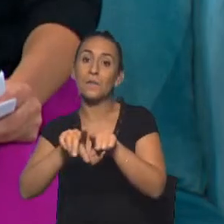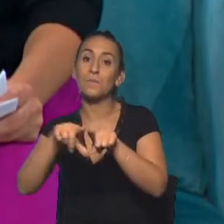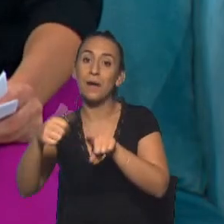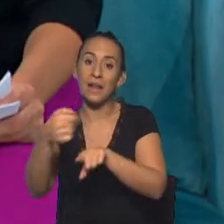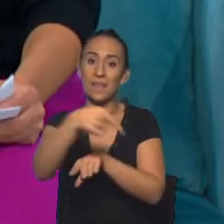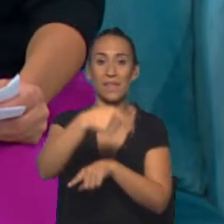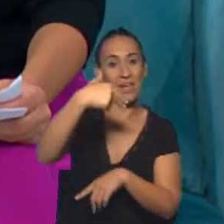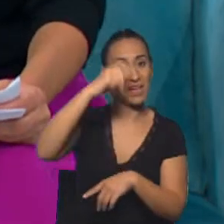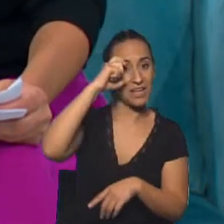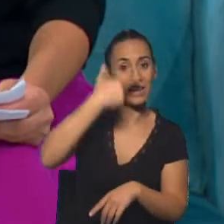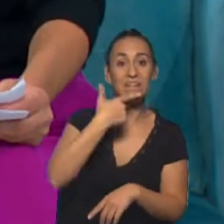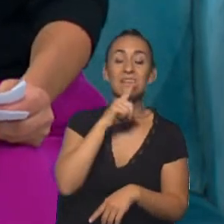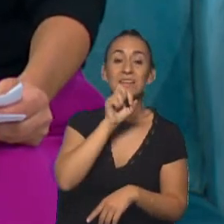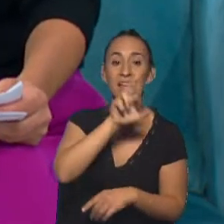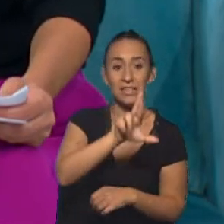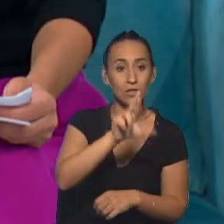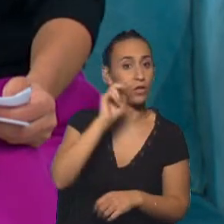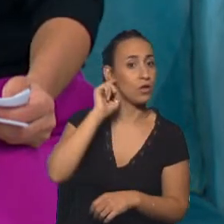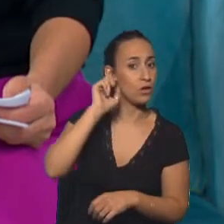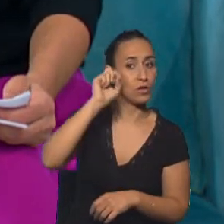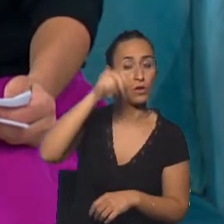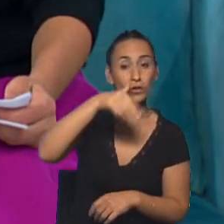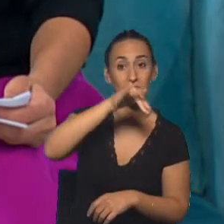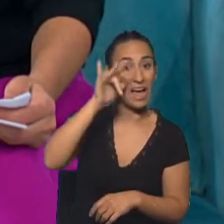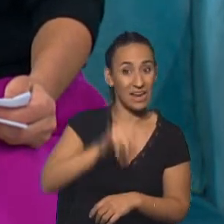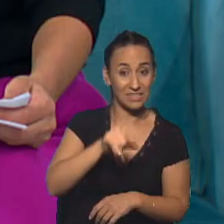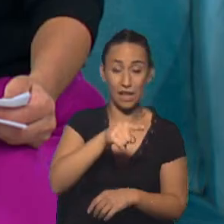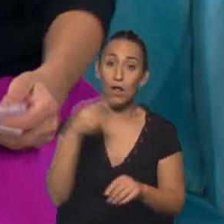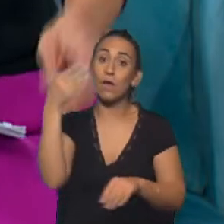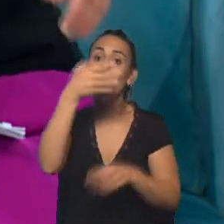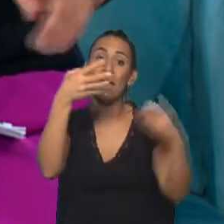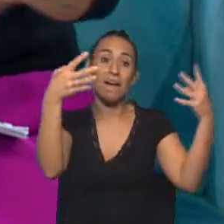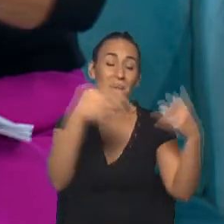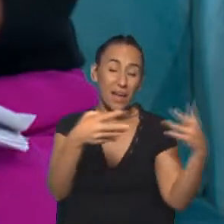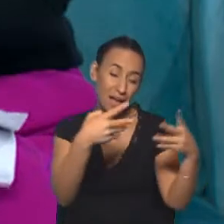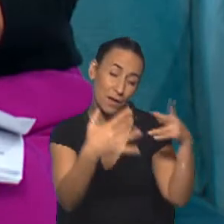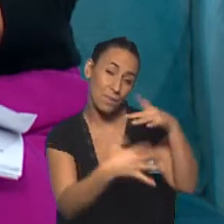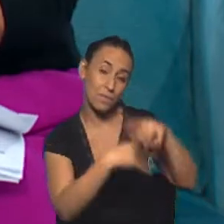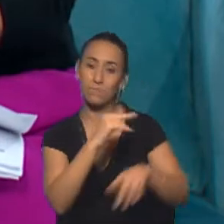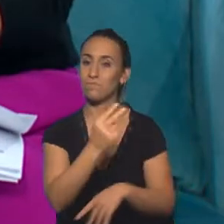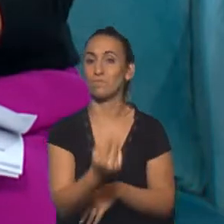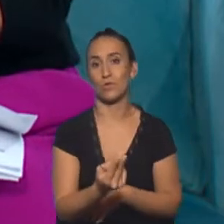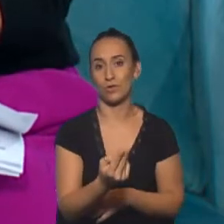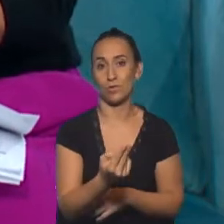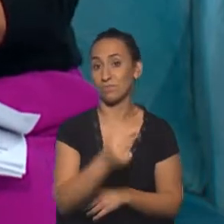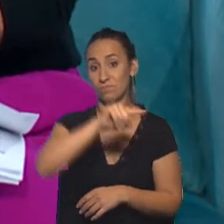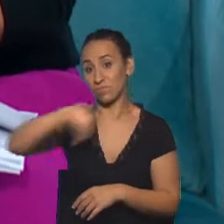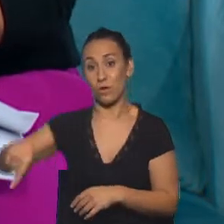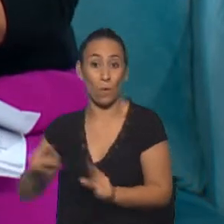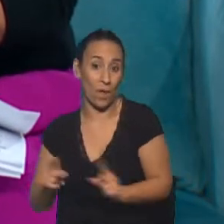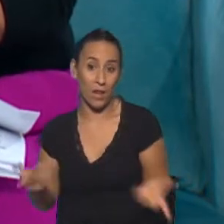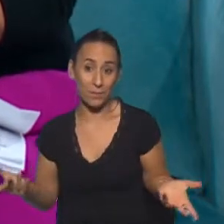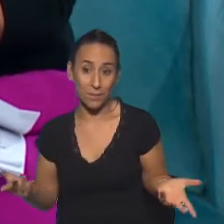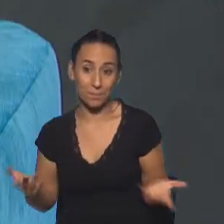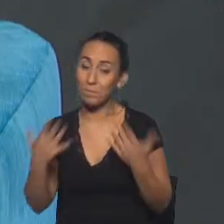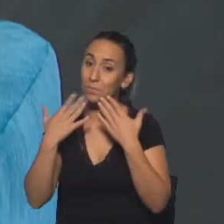los soldados que fue y no volvió a Malvinas. Gracias por estar acá, María Alejandra, con ese poncho que tiene su